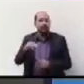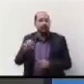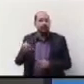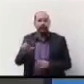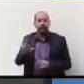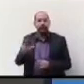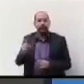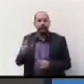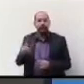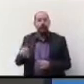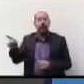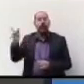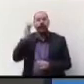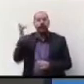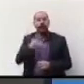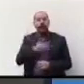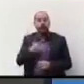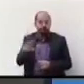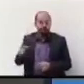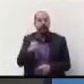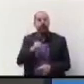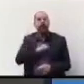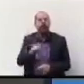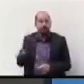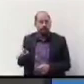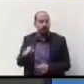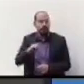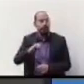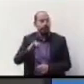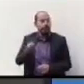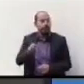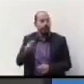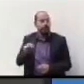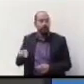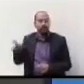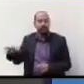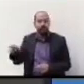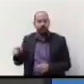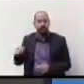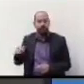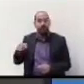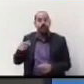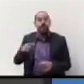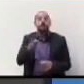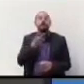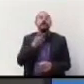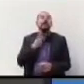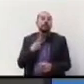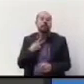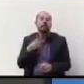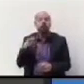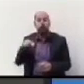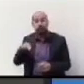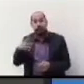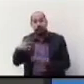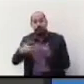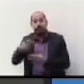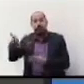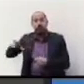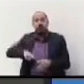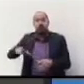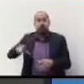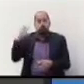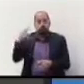en el municipio de San Martín Texmelucan. Eder Jesús N., el petrolero o el R-15, objetivo del gobierno del Veracruz.